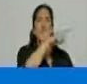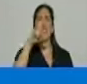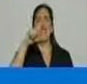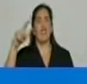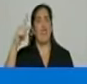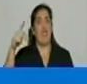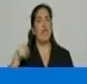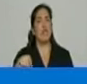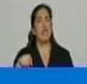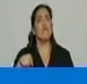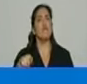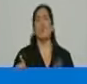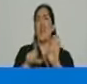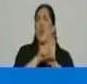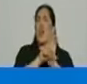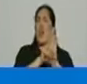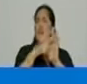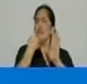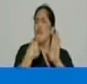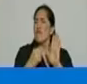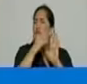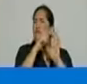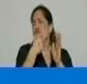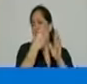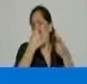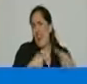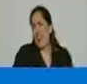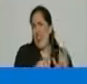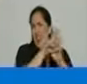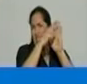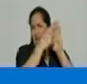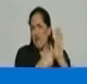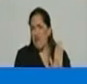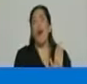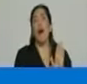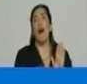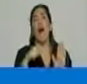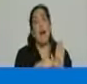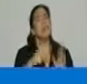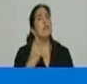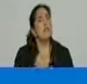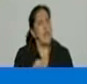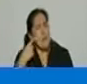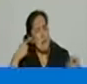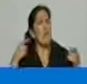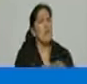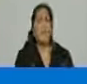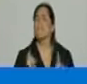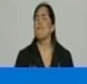parte de una cantidad de leyes y es parte de esta reforma continua en la cual hemos entrado, siempre apuntando a lo